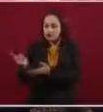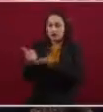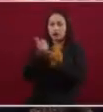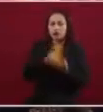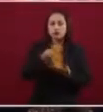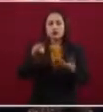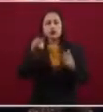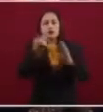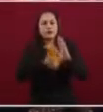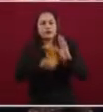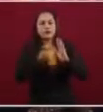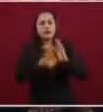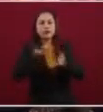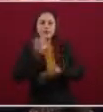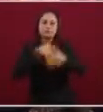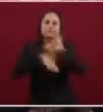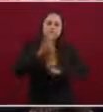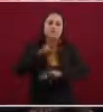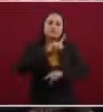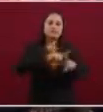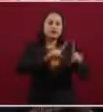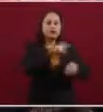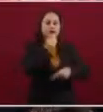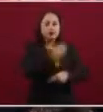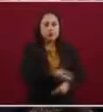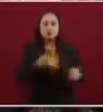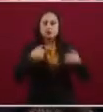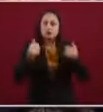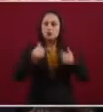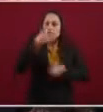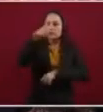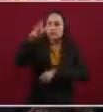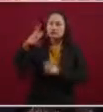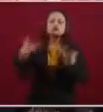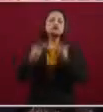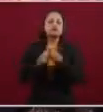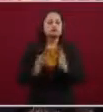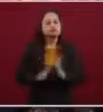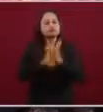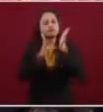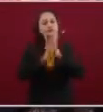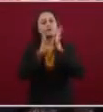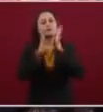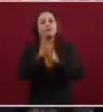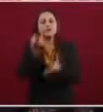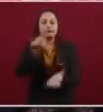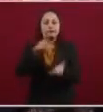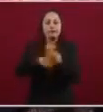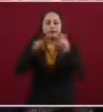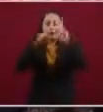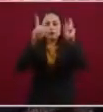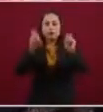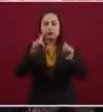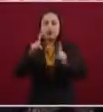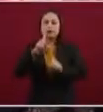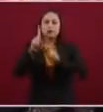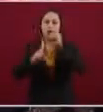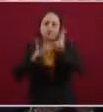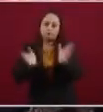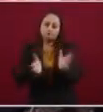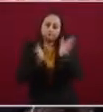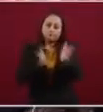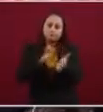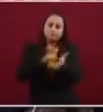la que participaron niños juventudes y también adultos y con ello se daba la promoción al deporte y posteriormente